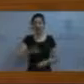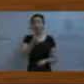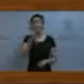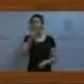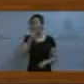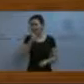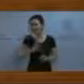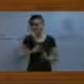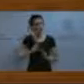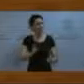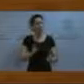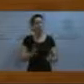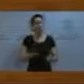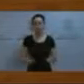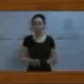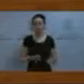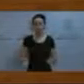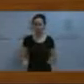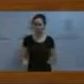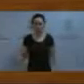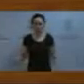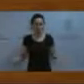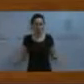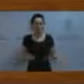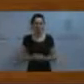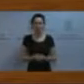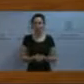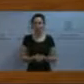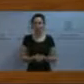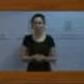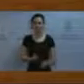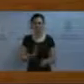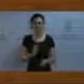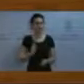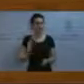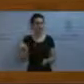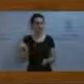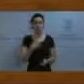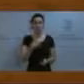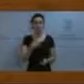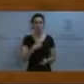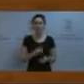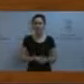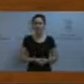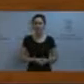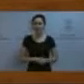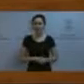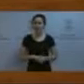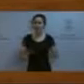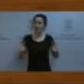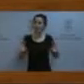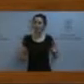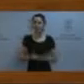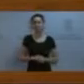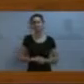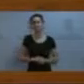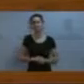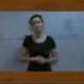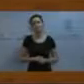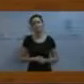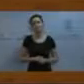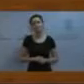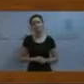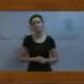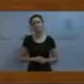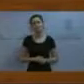contestar, ¿eh? Sencillo de contestar. No me lo puede contestar, señor consejero. ¿Vale? Entonces, yo creo